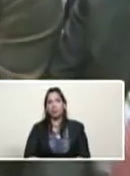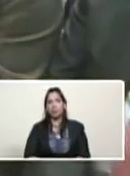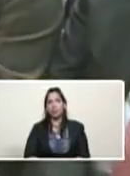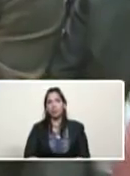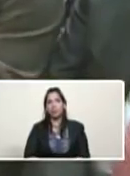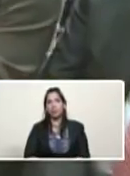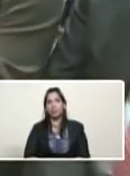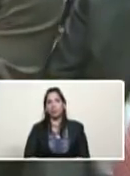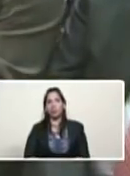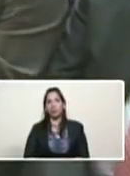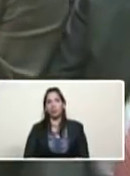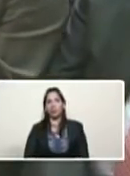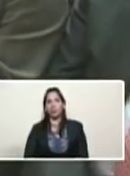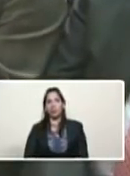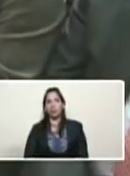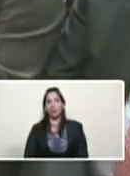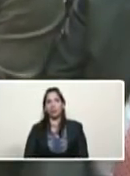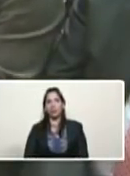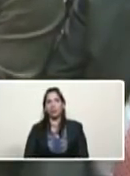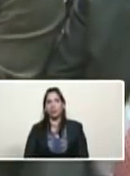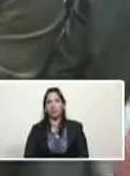CLAP.